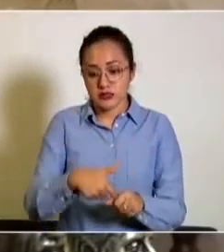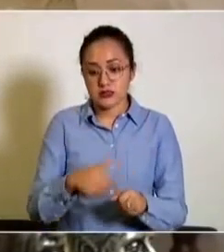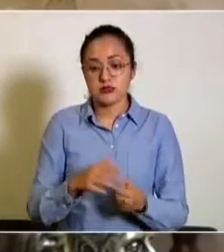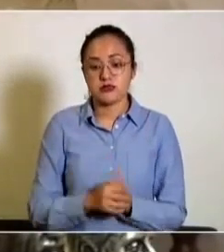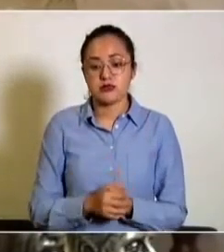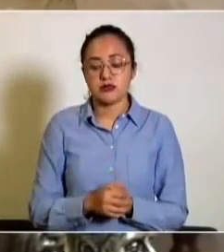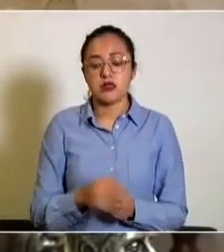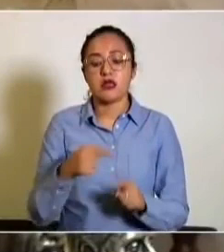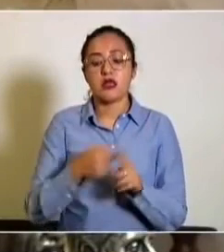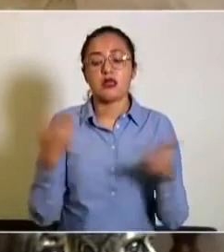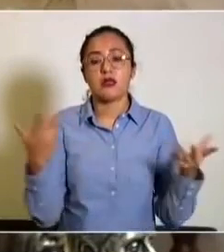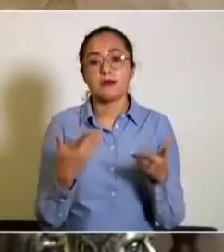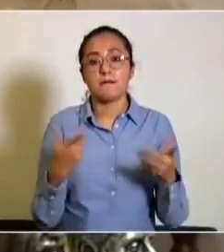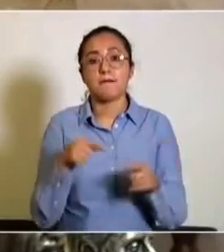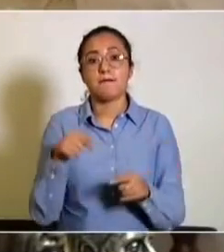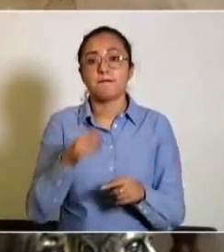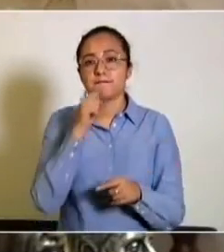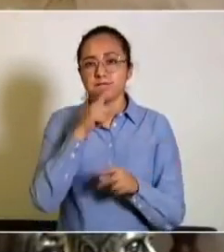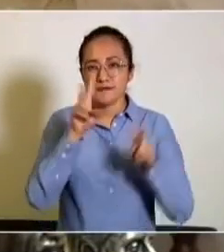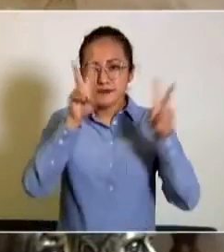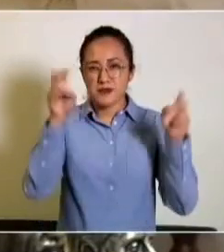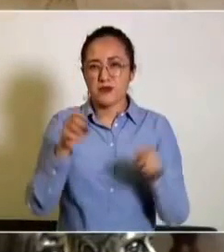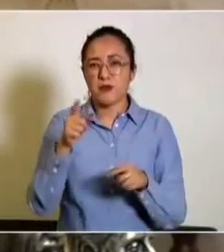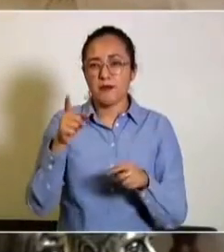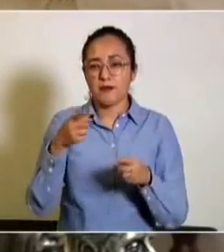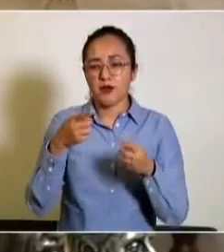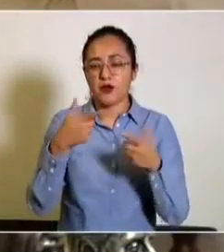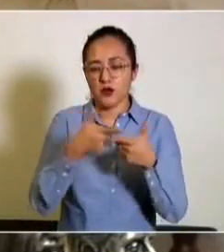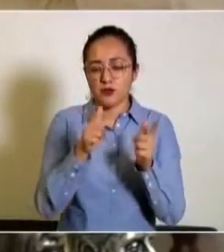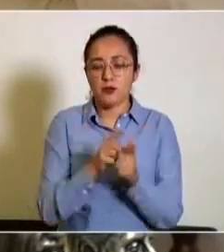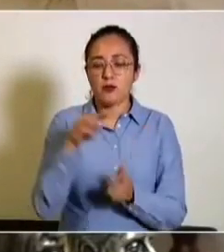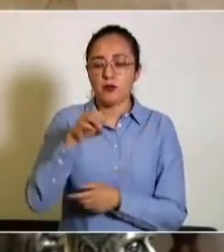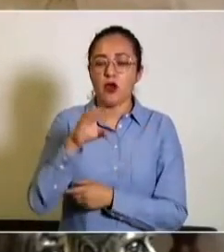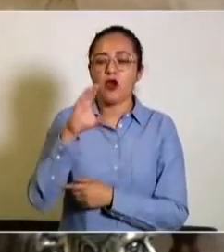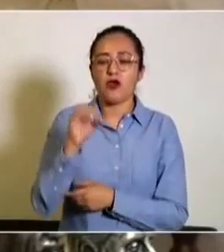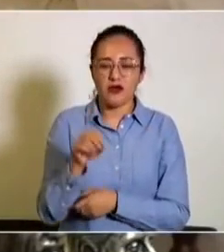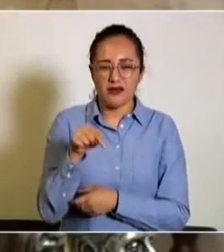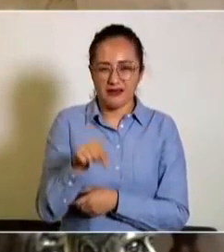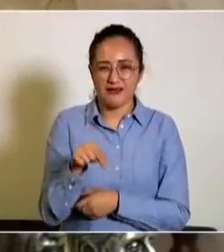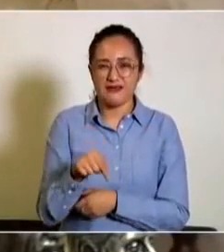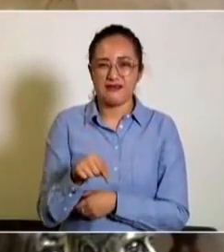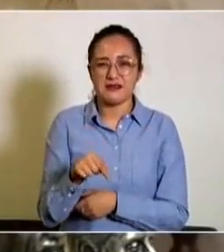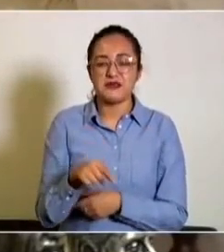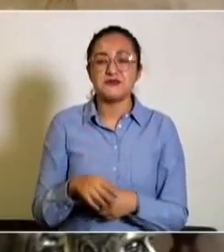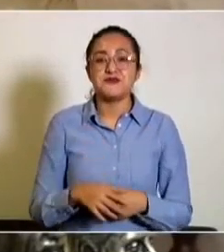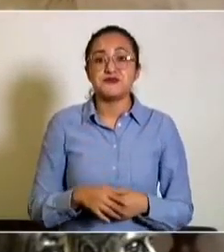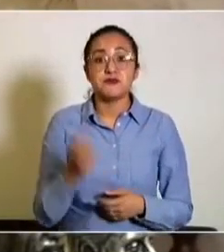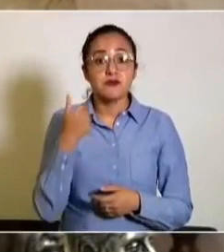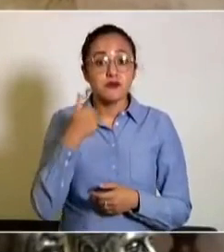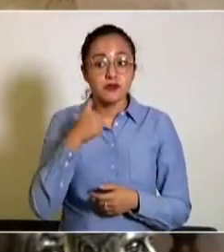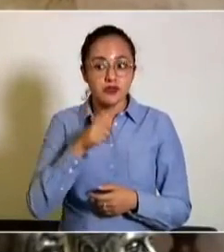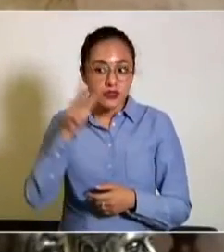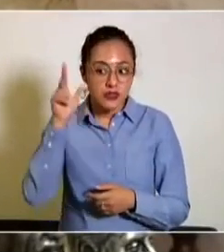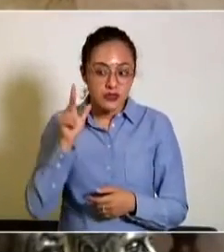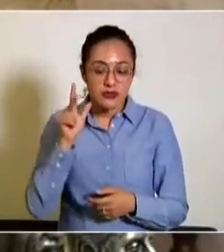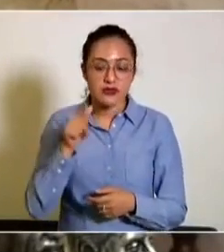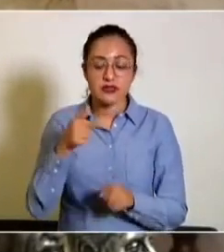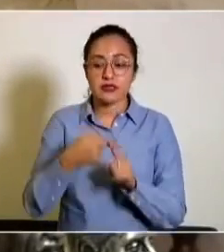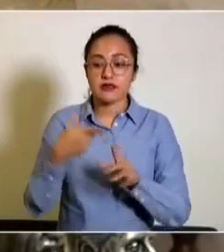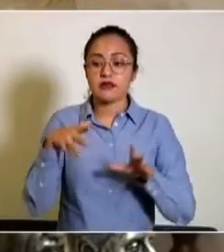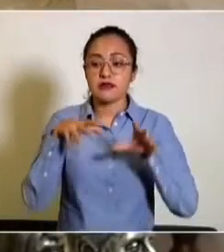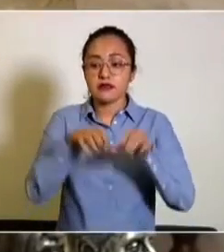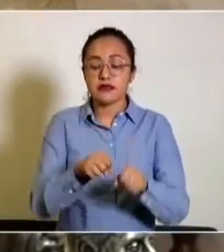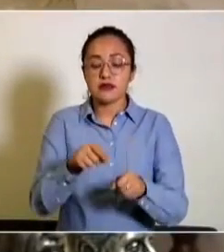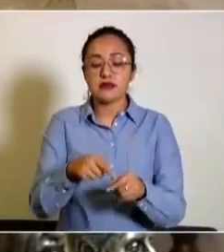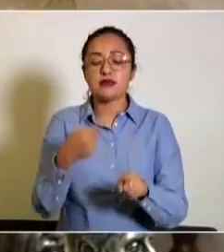es el que hicimos de la banda del moco lira y ahora antier la detención